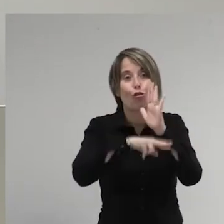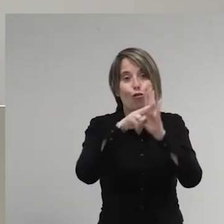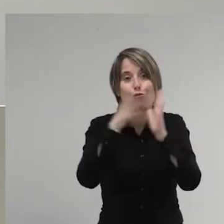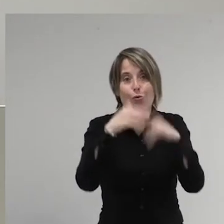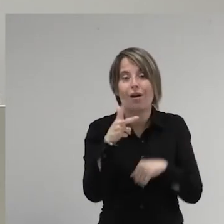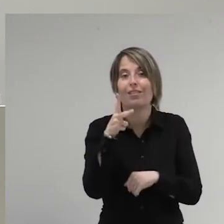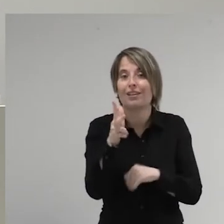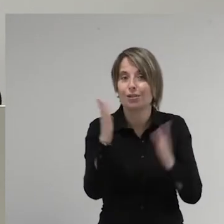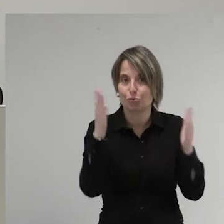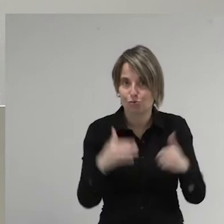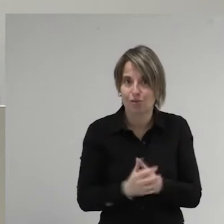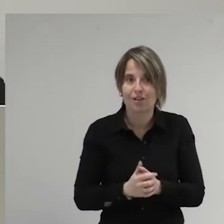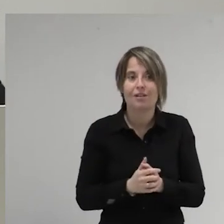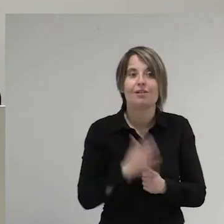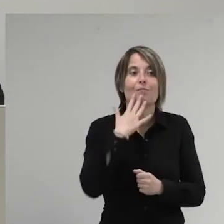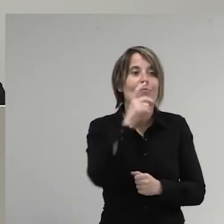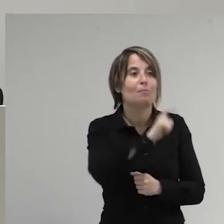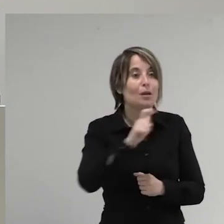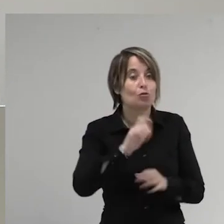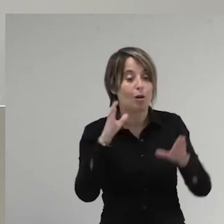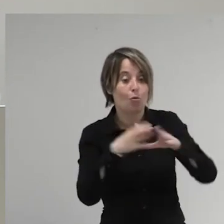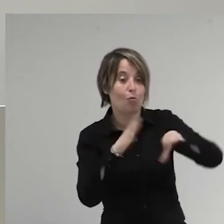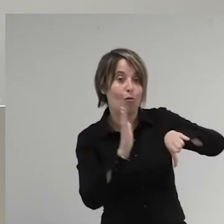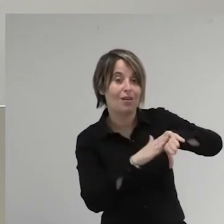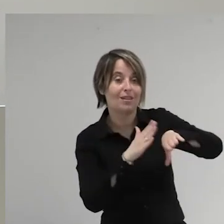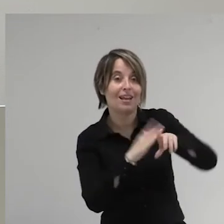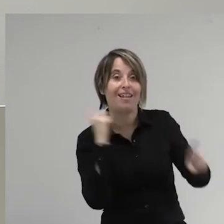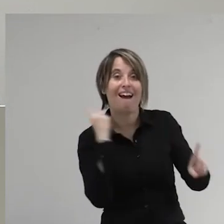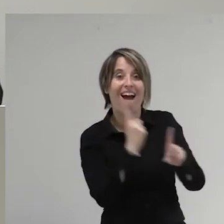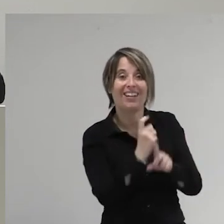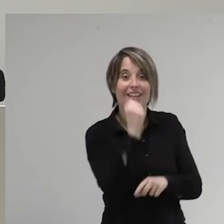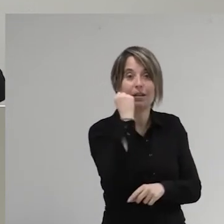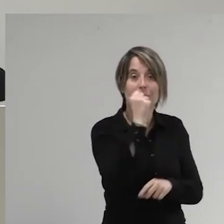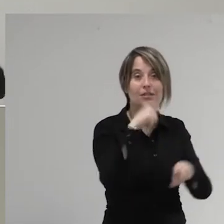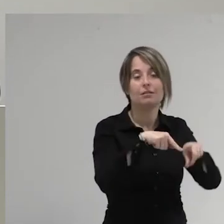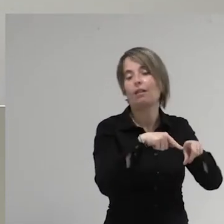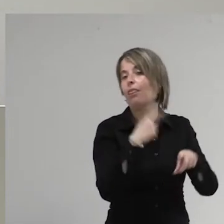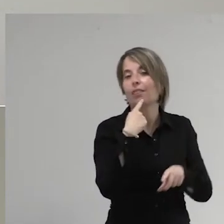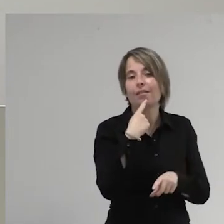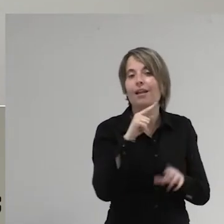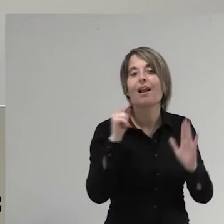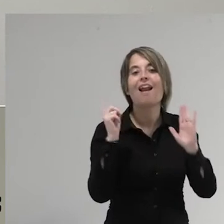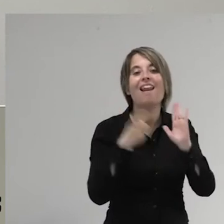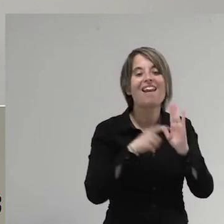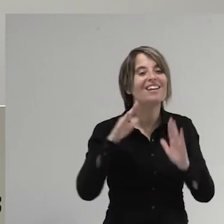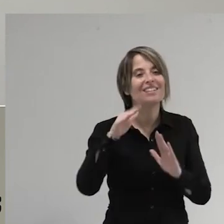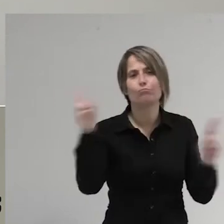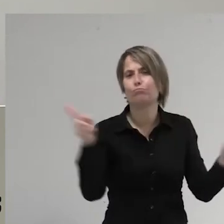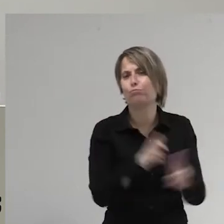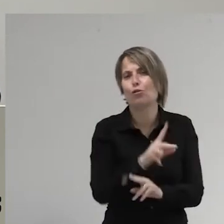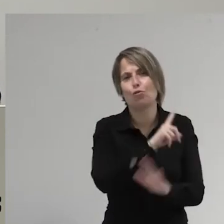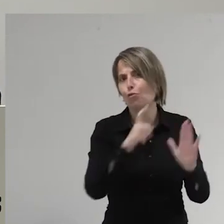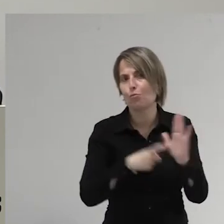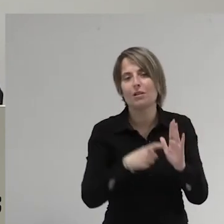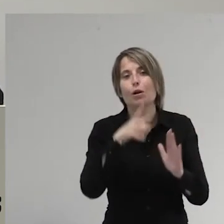derechos. Cualquier persona que se considere de izquierdas y anticapitalista debería estar diciendo que la ley de extranjería se tiene que ir, porque